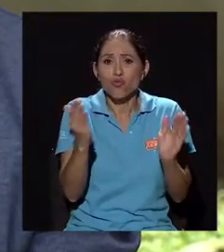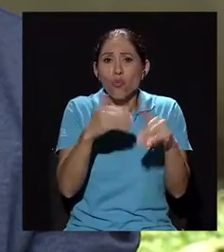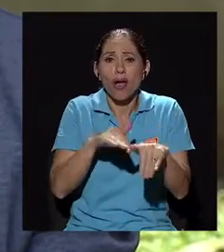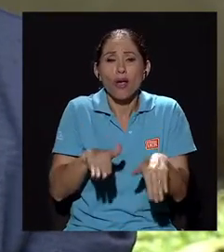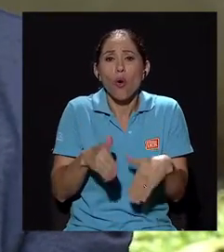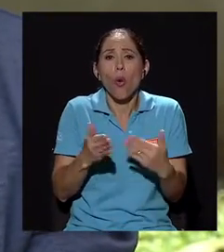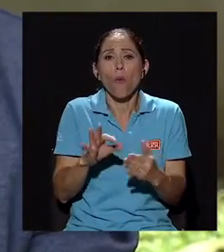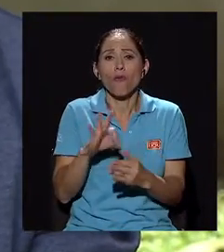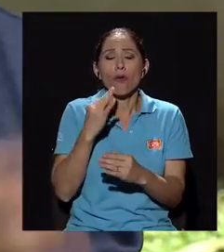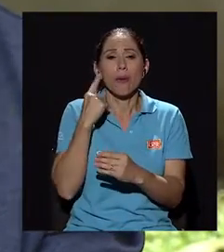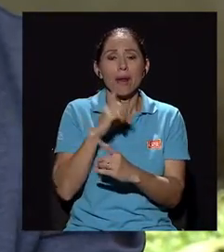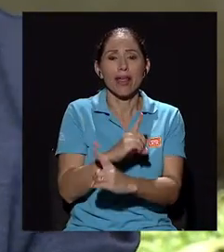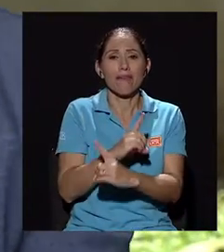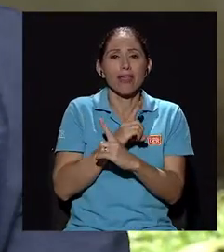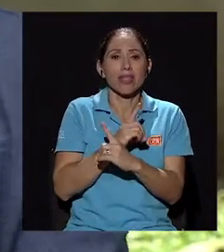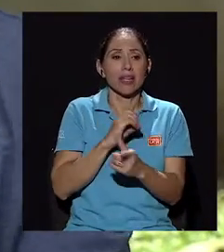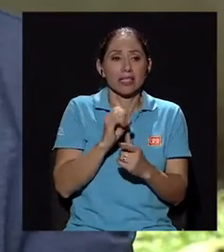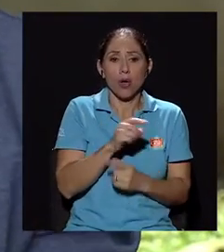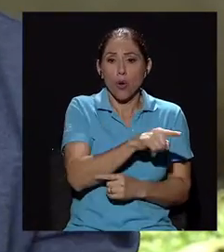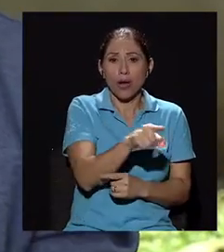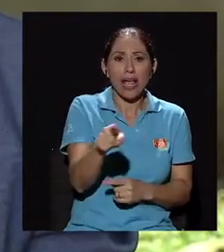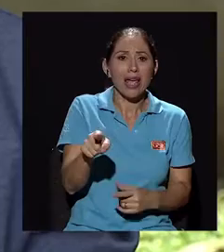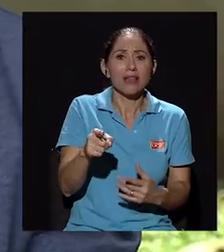cómo defenderse o cómo llegar a protestar